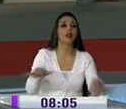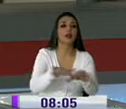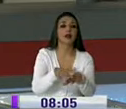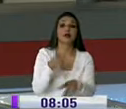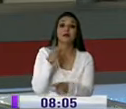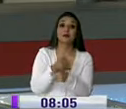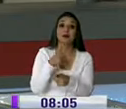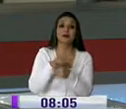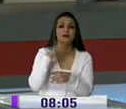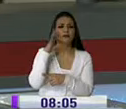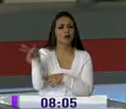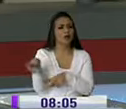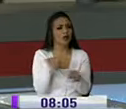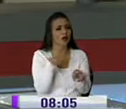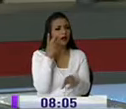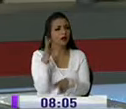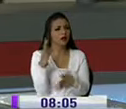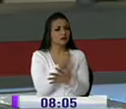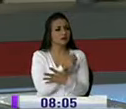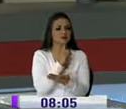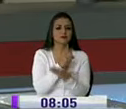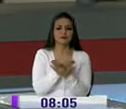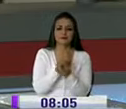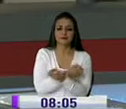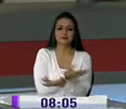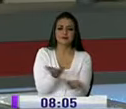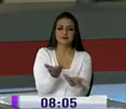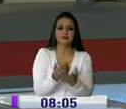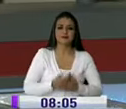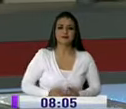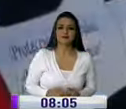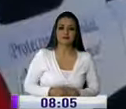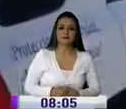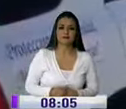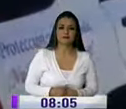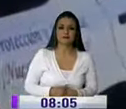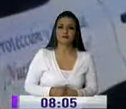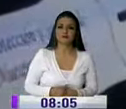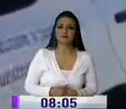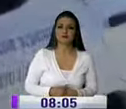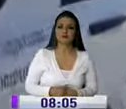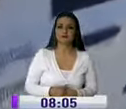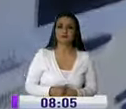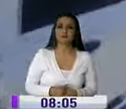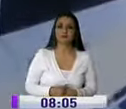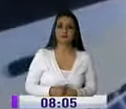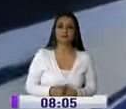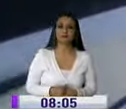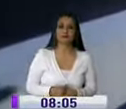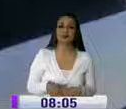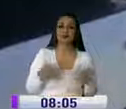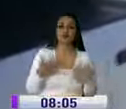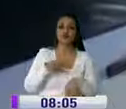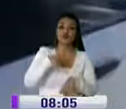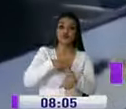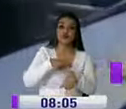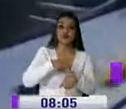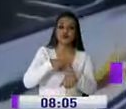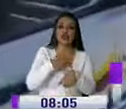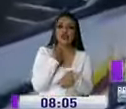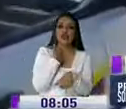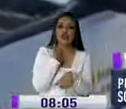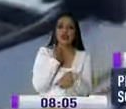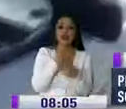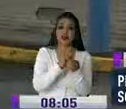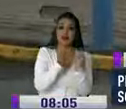alertó evidentemente a la población. Ahí le contamos la historia. Como que escogieron la hora equivocada para supuestamente cambiarse